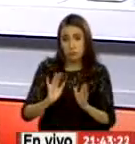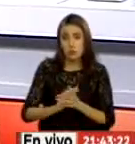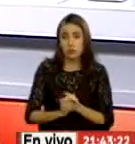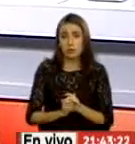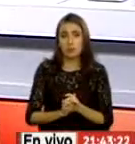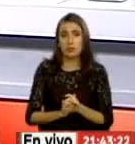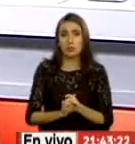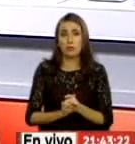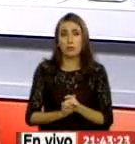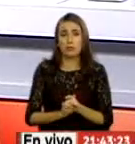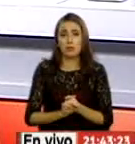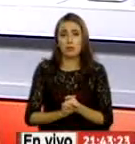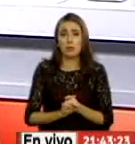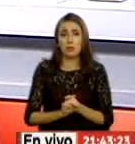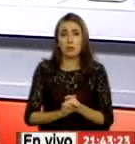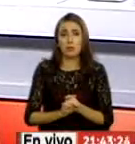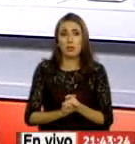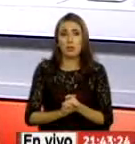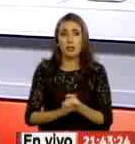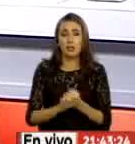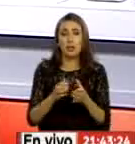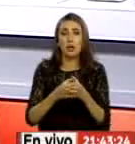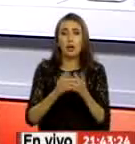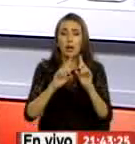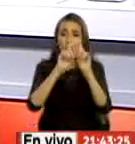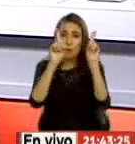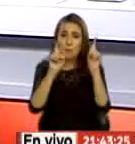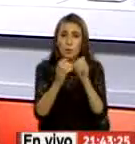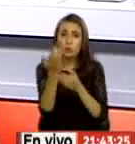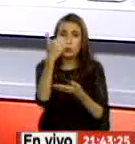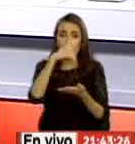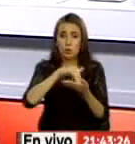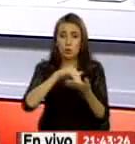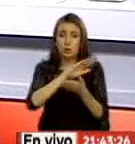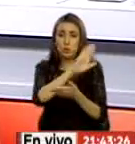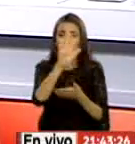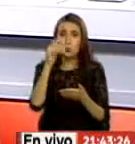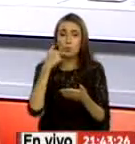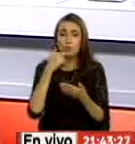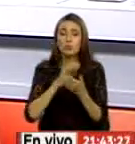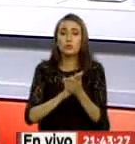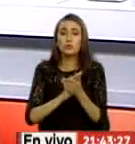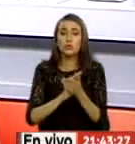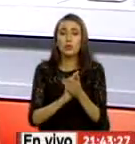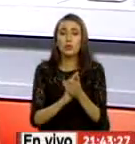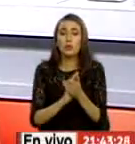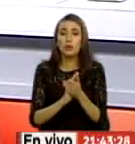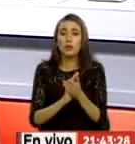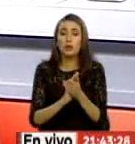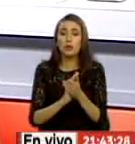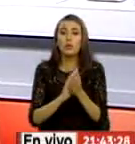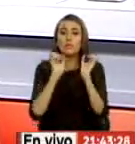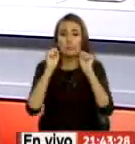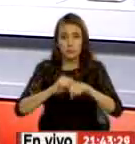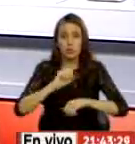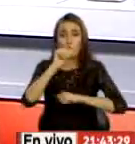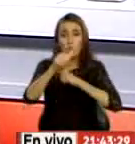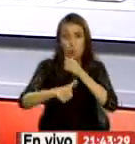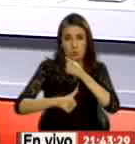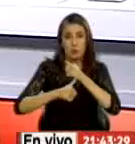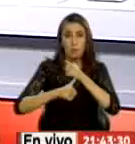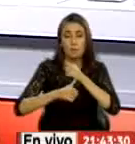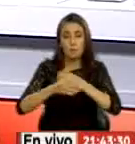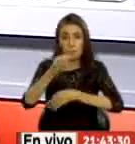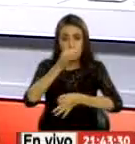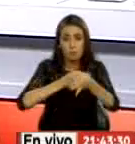Perdón, no le escuché. Sí, le preguntaba, señor legislador, si usted cree que cabe un reemplazo mientras dure todo